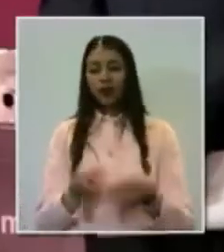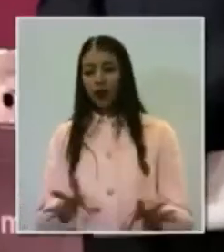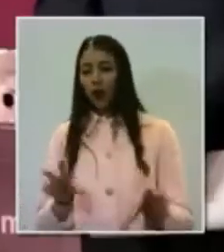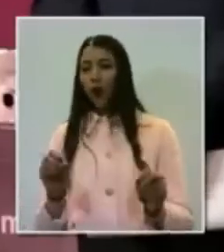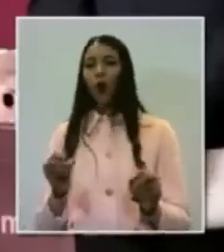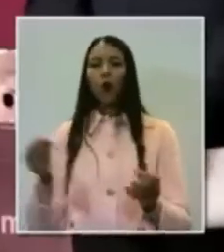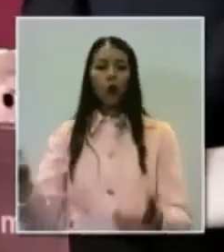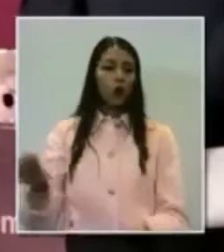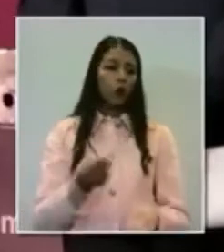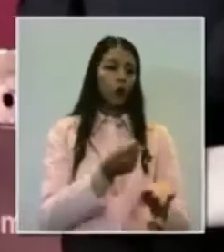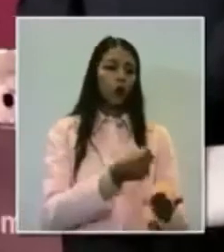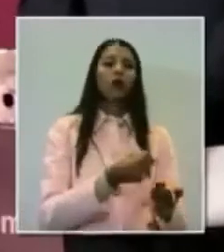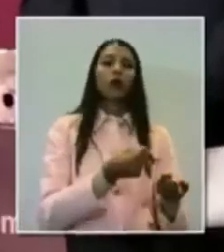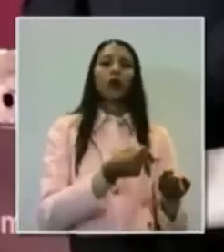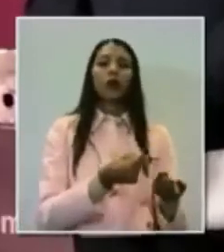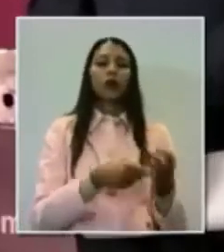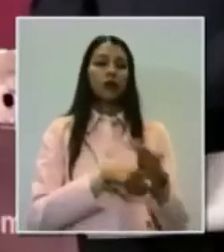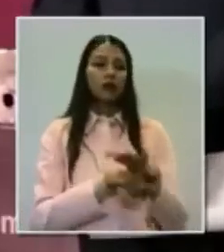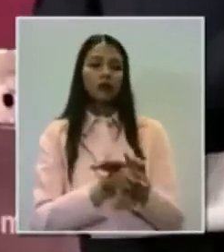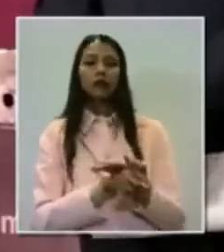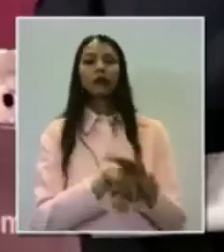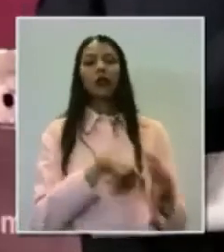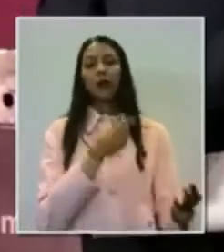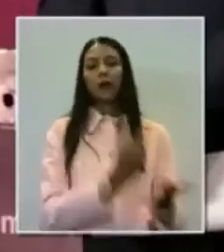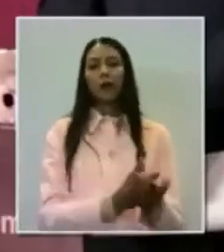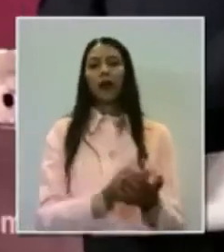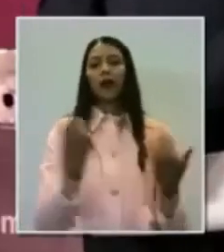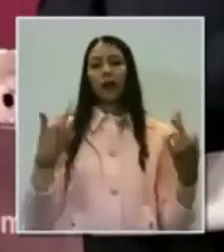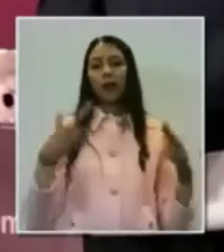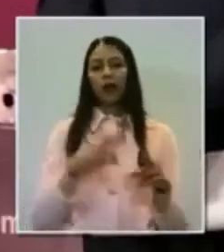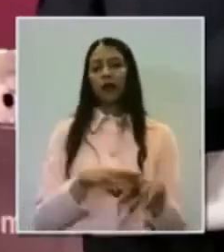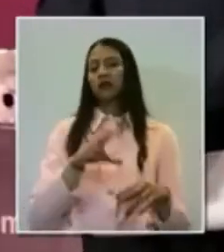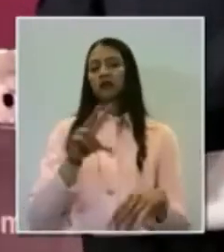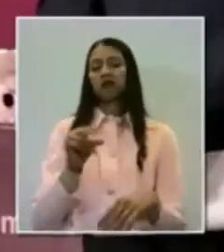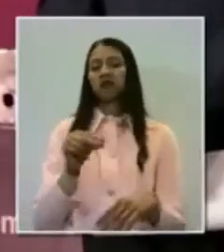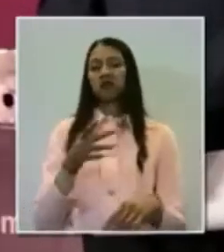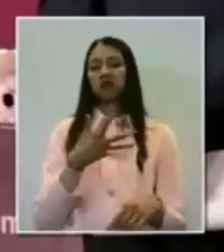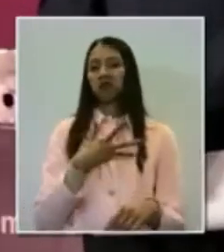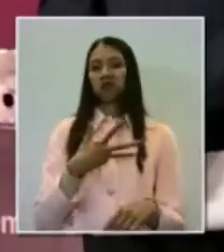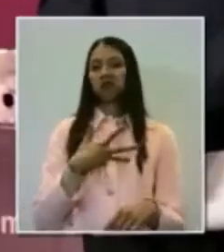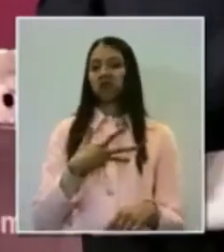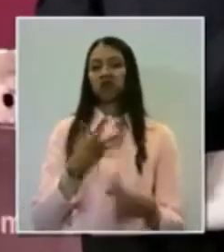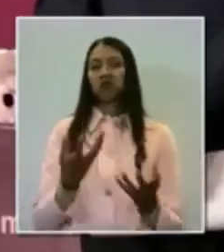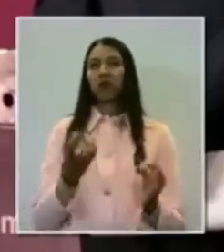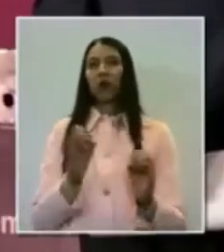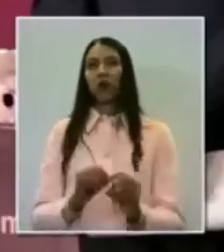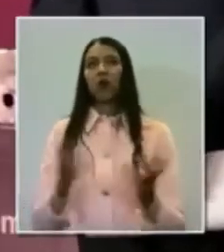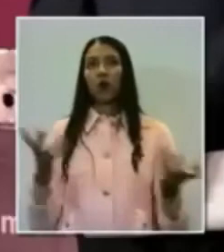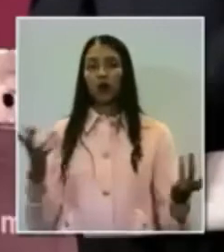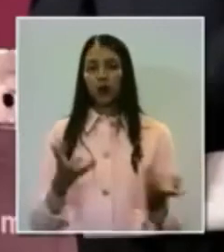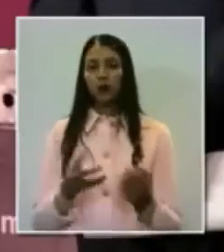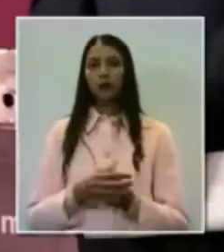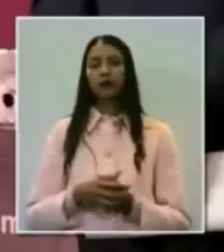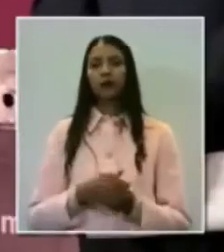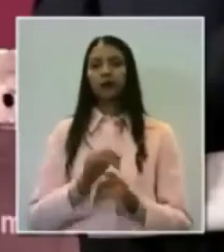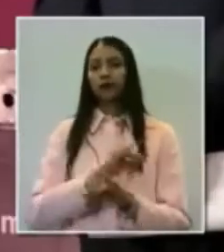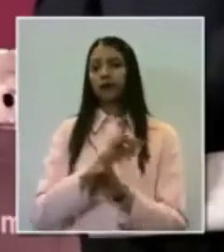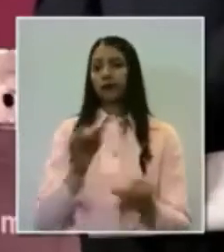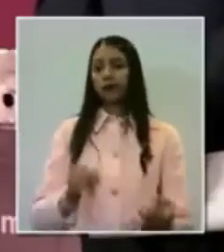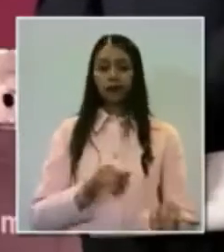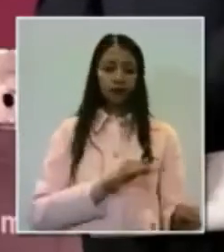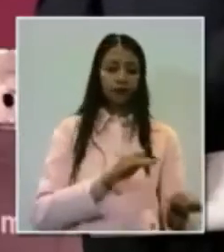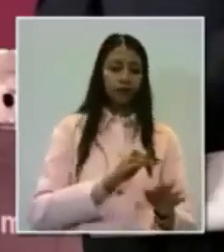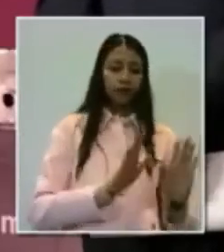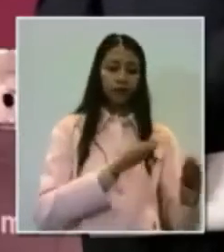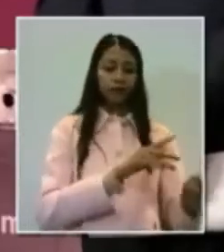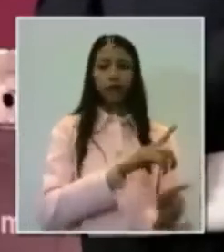hay desvíos de recursos en asignaciones o pagos a maestros que no existen o que se aplicaron y que nunca fueron a trabajar,